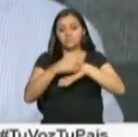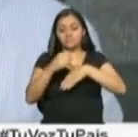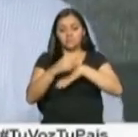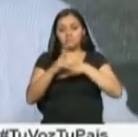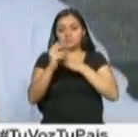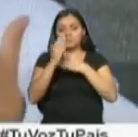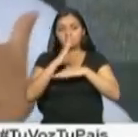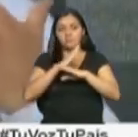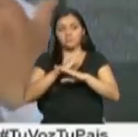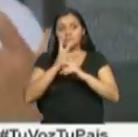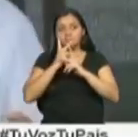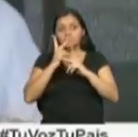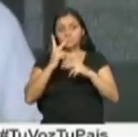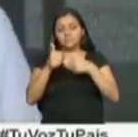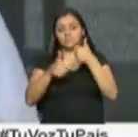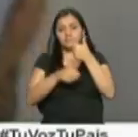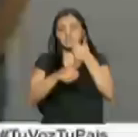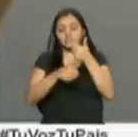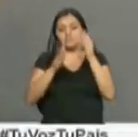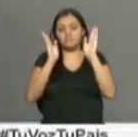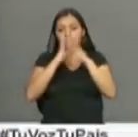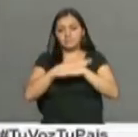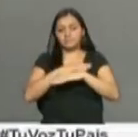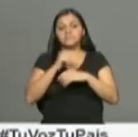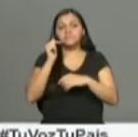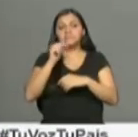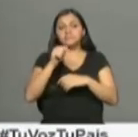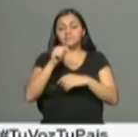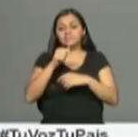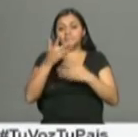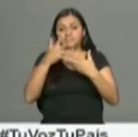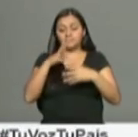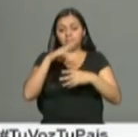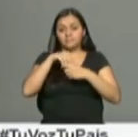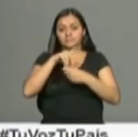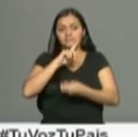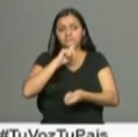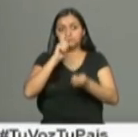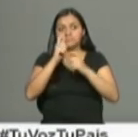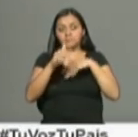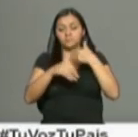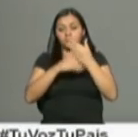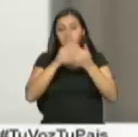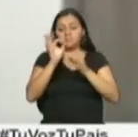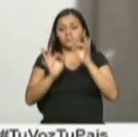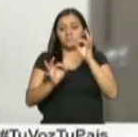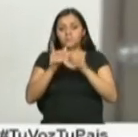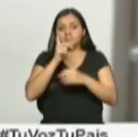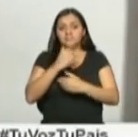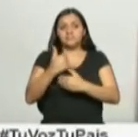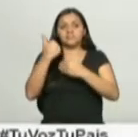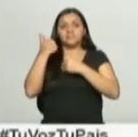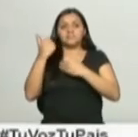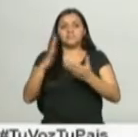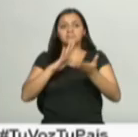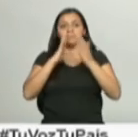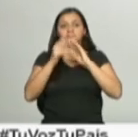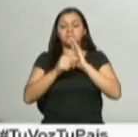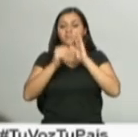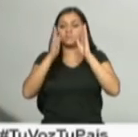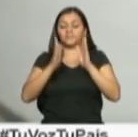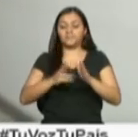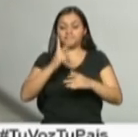defensa pública, es decir, asistencia legal gratuita. Esta unidad, que es parte de la transformación de la justicia que lleva adelante la Revolución